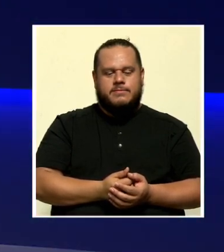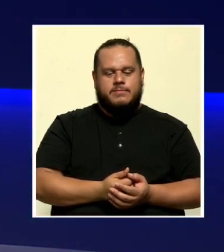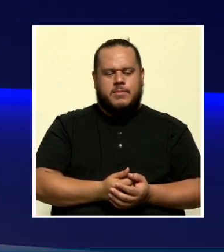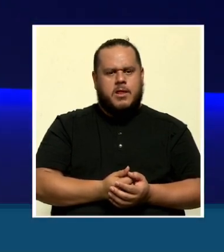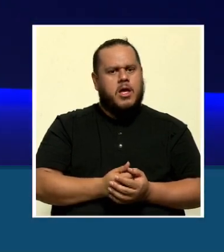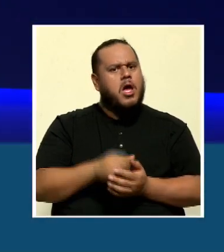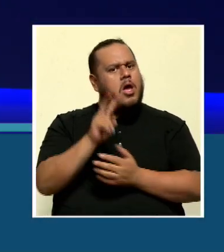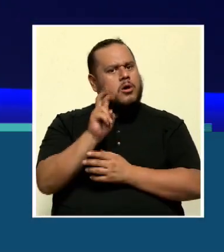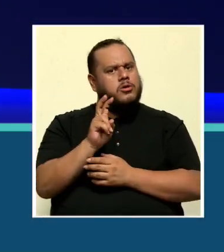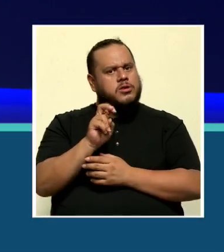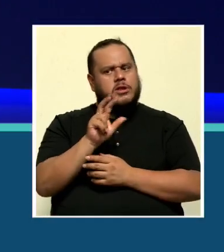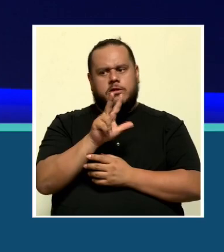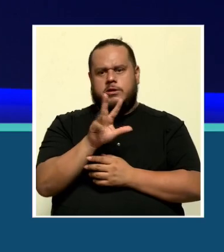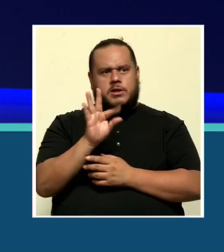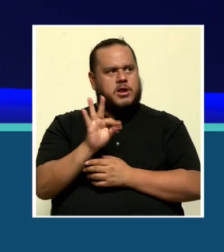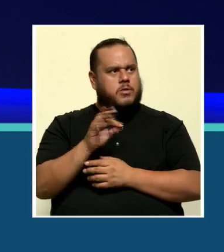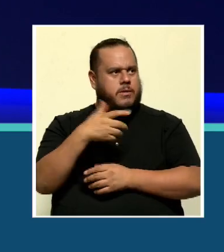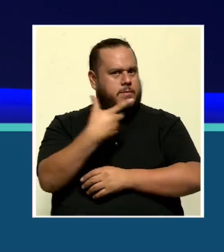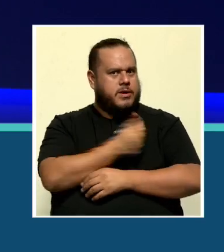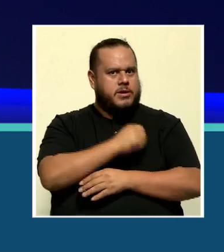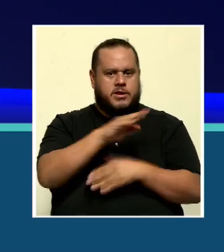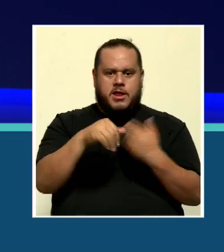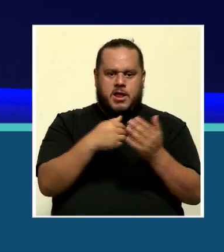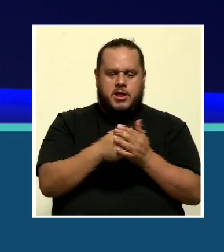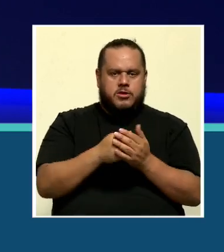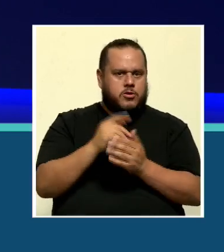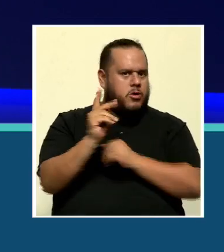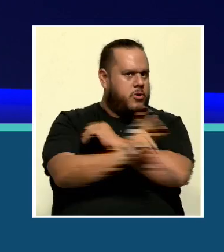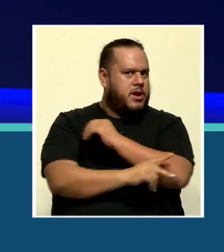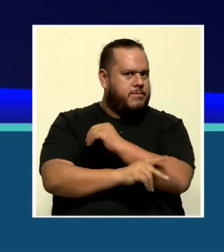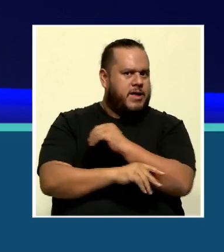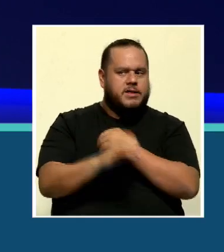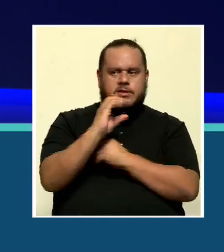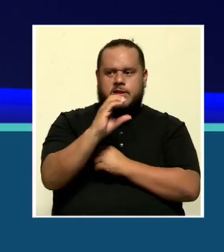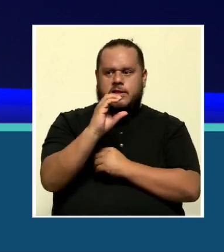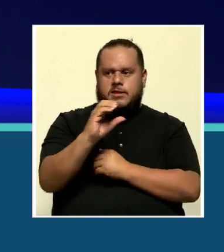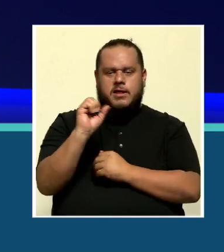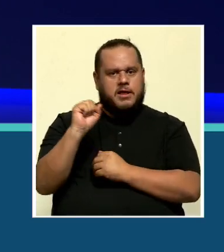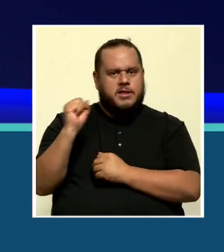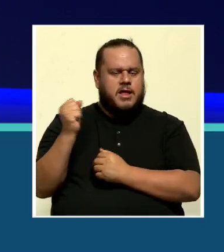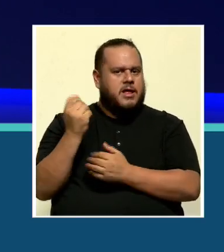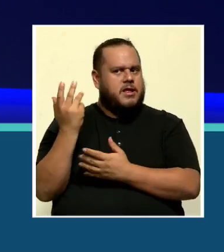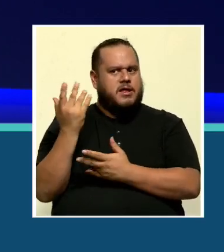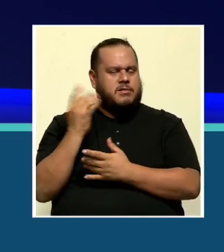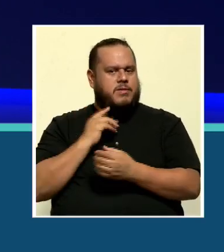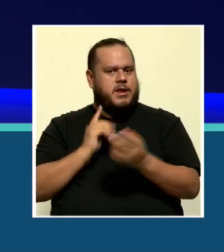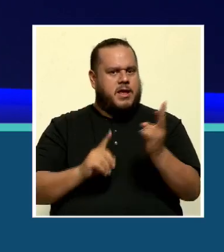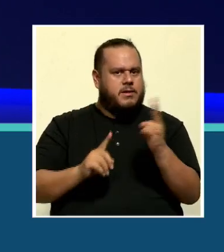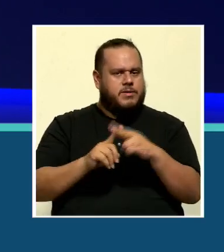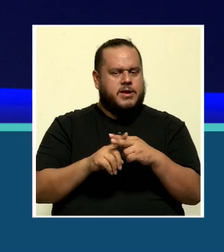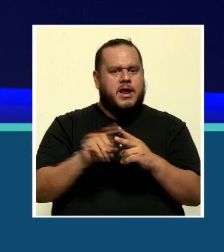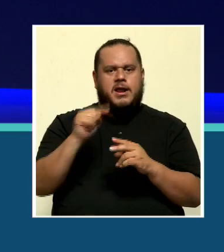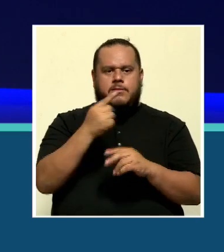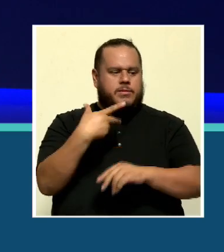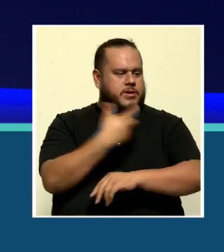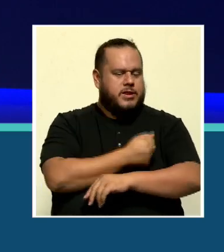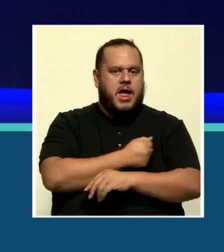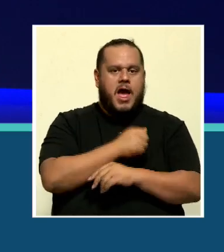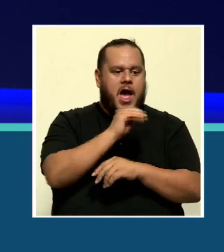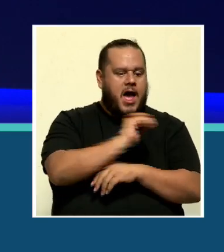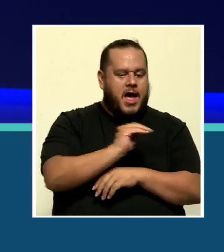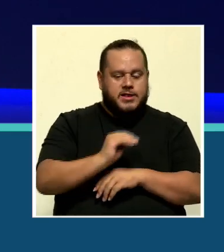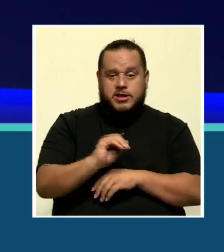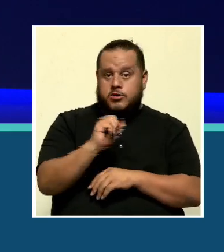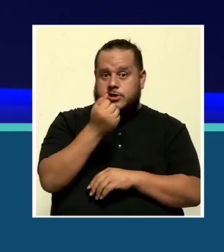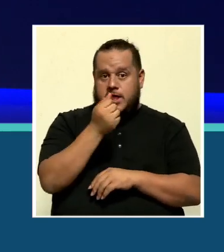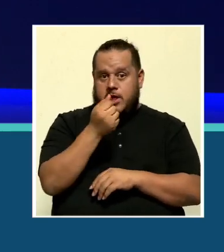Con 239 vacunatorios en todo el país, la Caja espera aplicar la primera dosis a niños y niñas de 11 años.